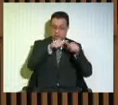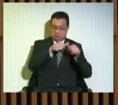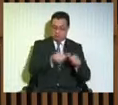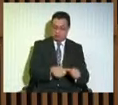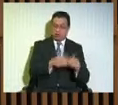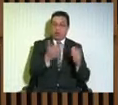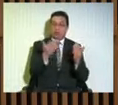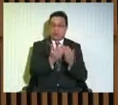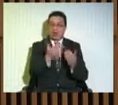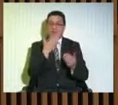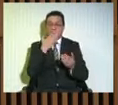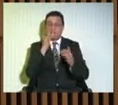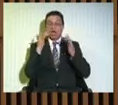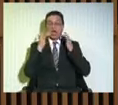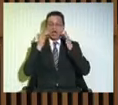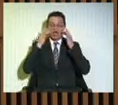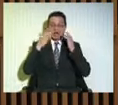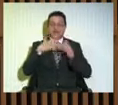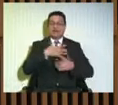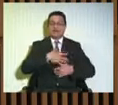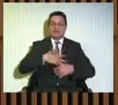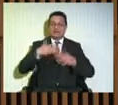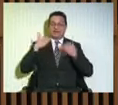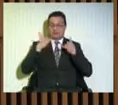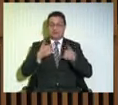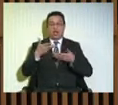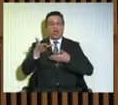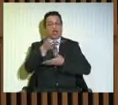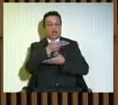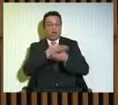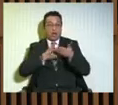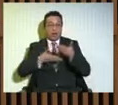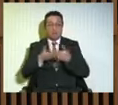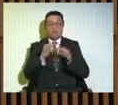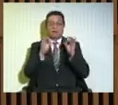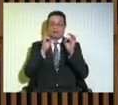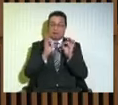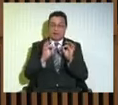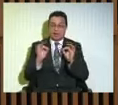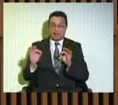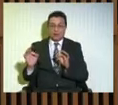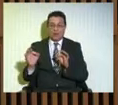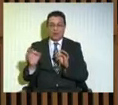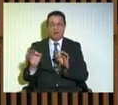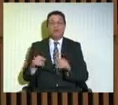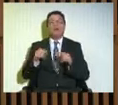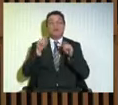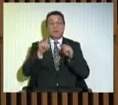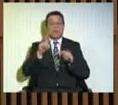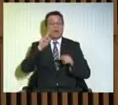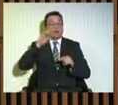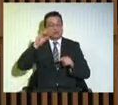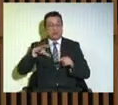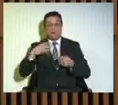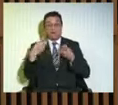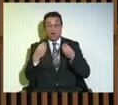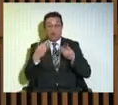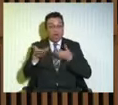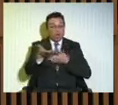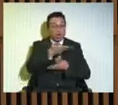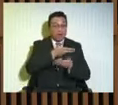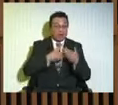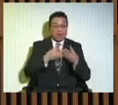y estar contentos, conformes y en un estado de convivencia adecuado? Todos sabemos que cuando hay buena convivencia y hay una